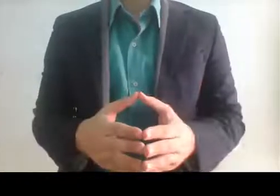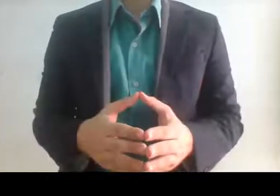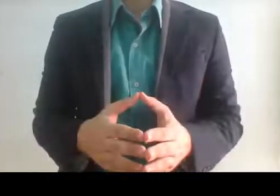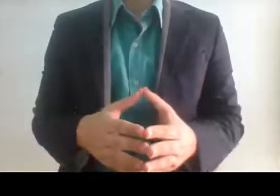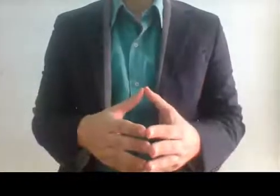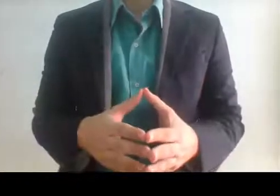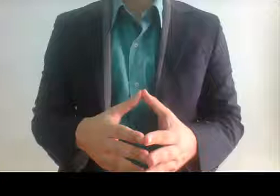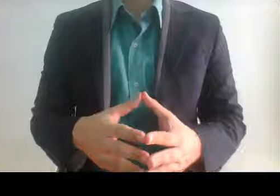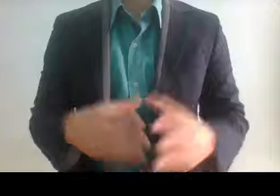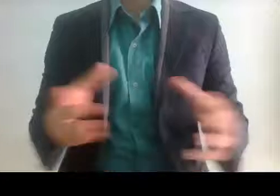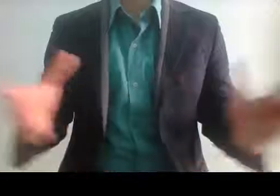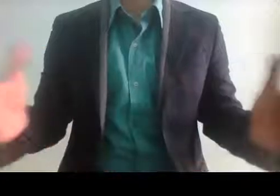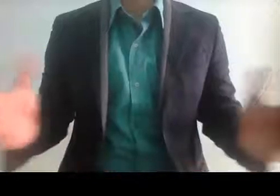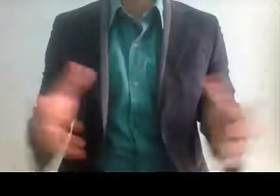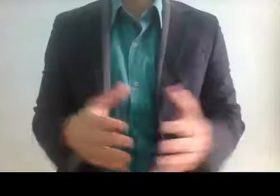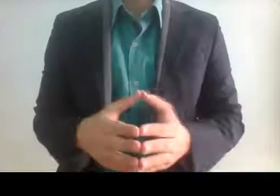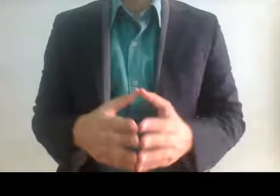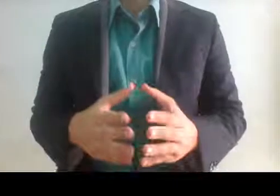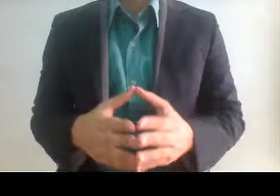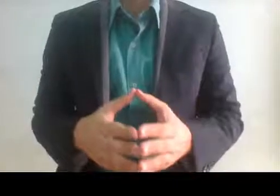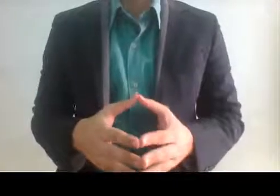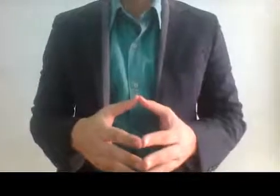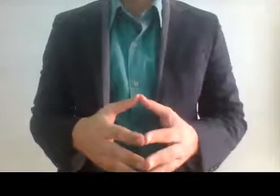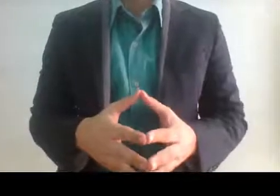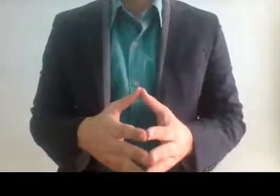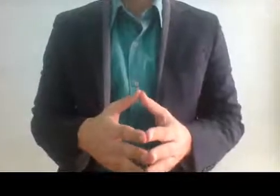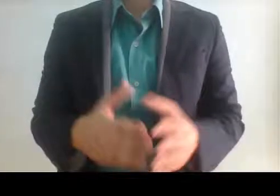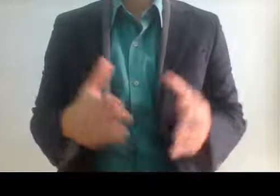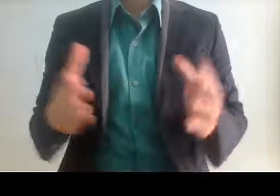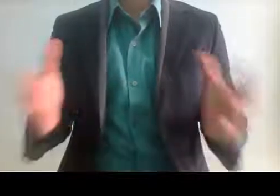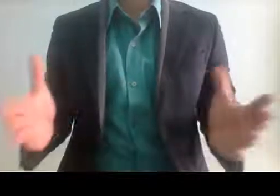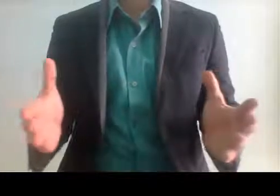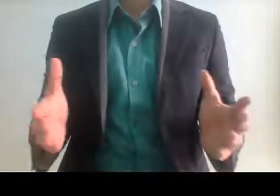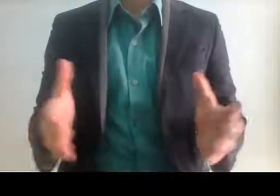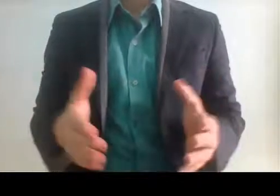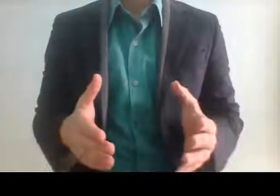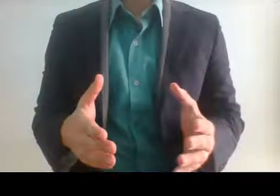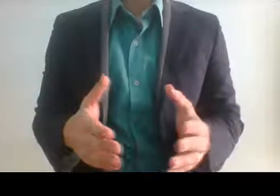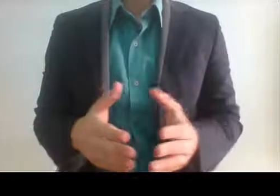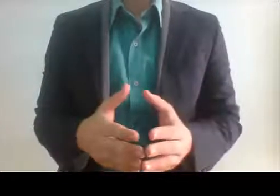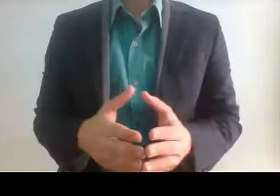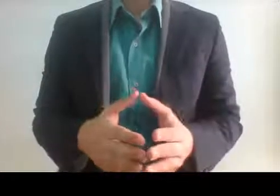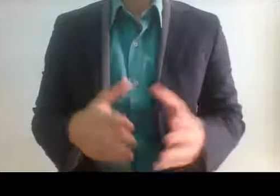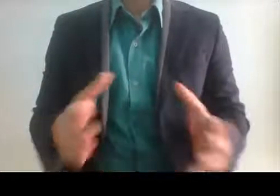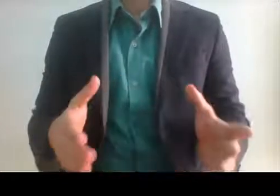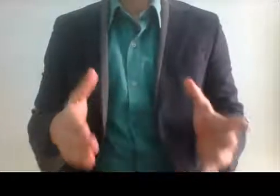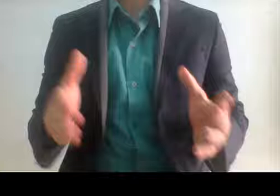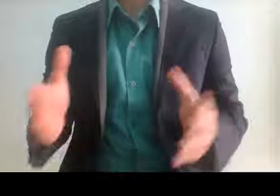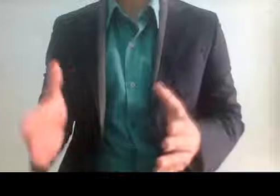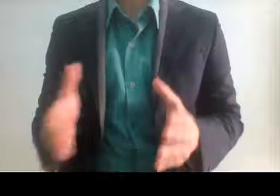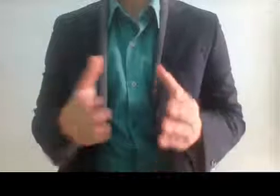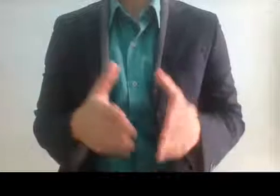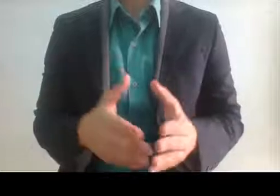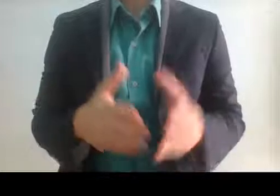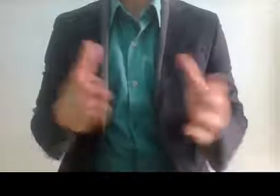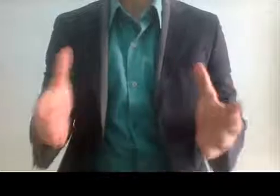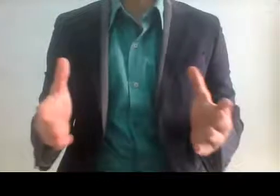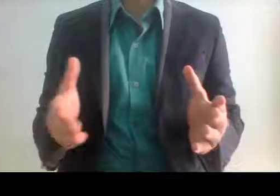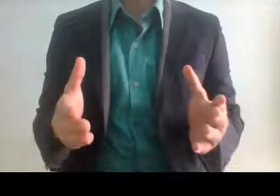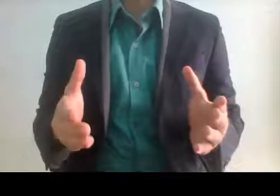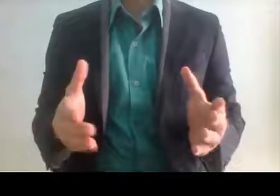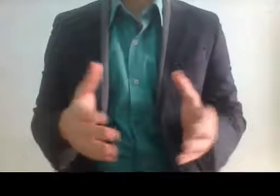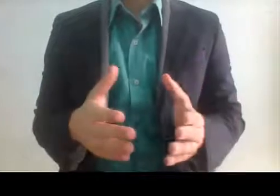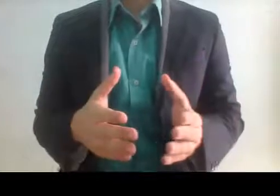se encontraron esta camioneta que presuntamente estaba abandonada, lo cual básicamente termina ocurriendo porque los grupos delincuenciales, al